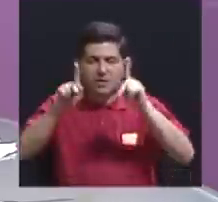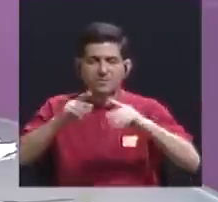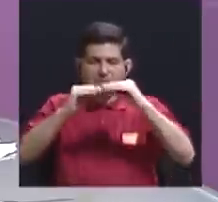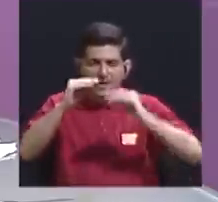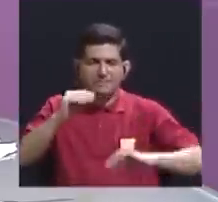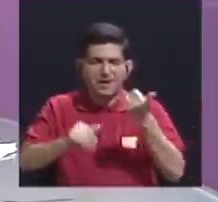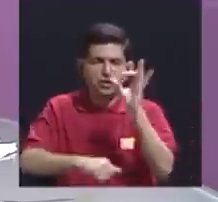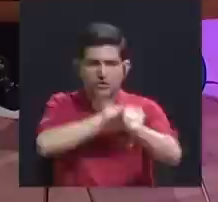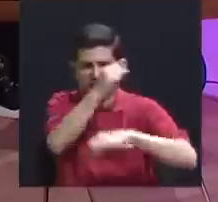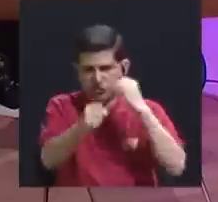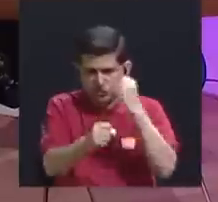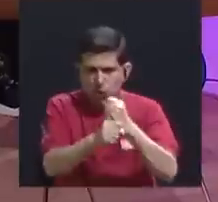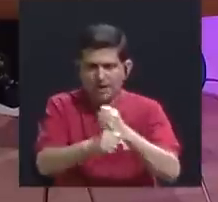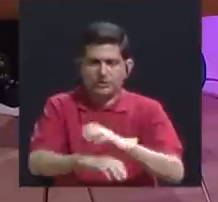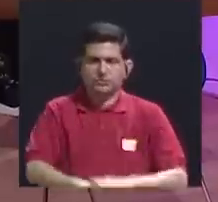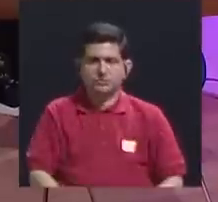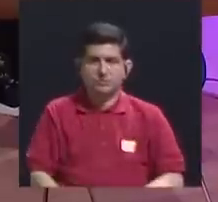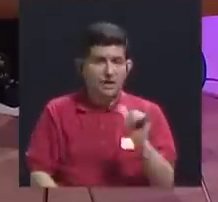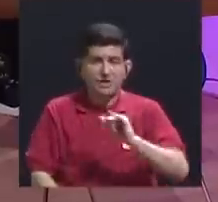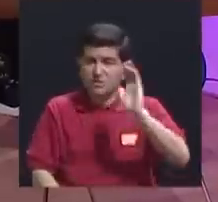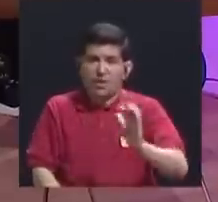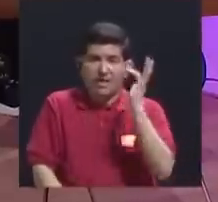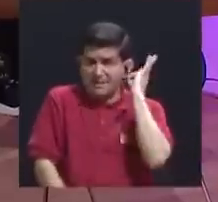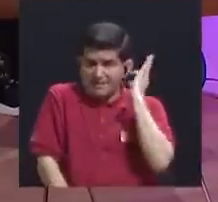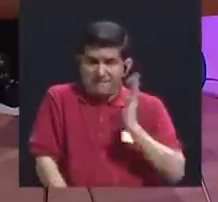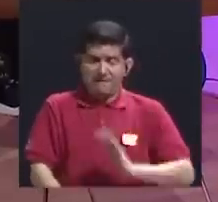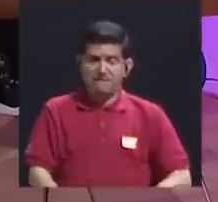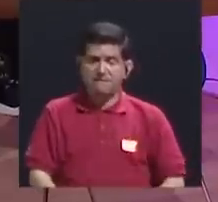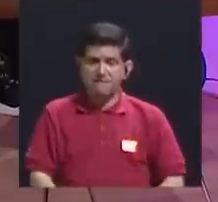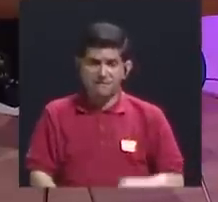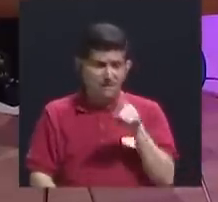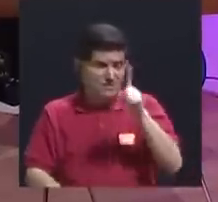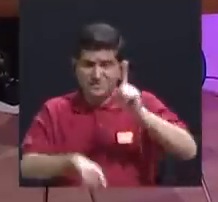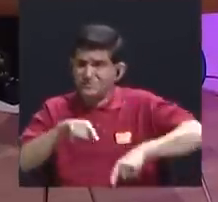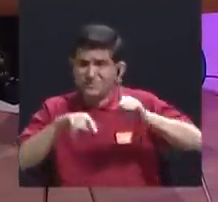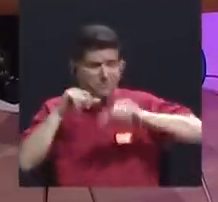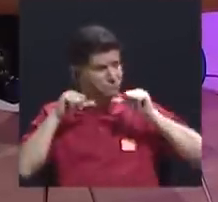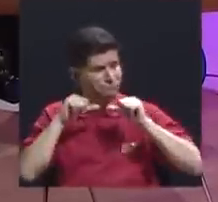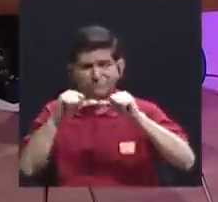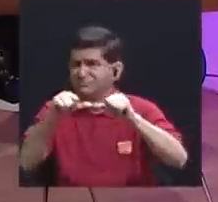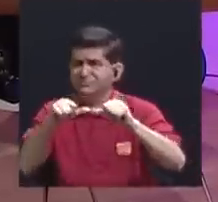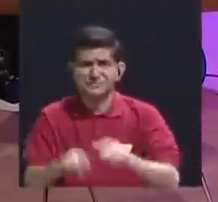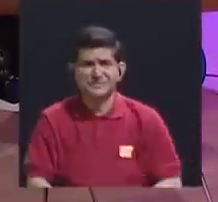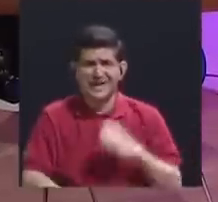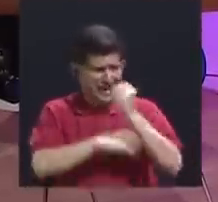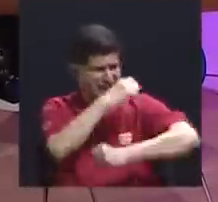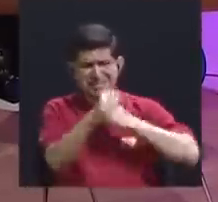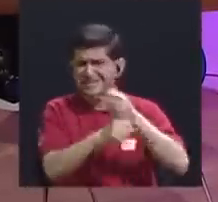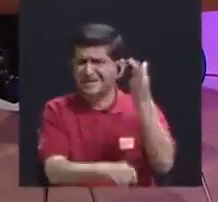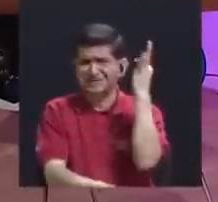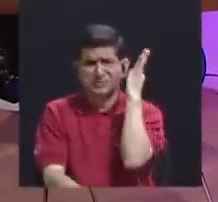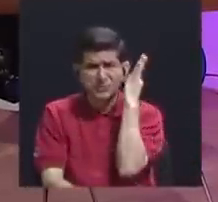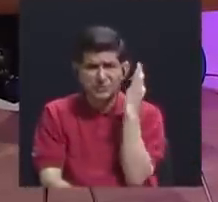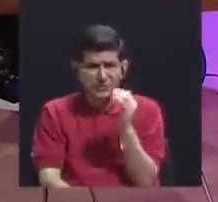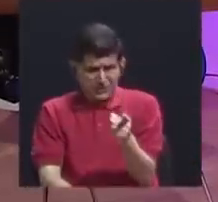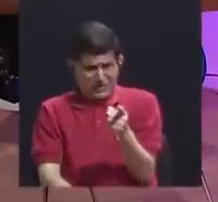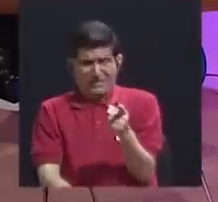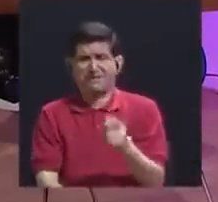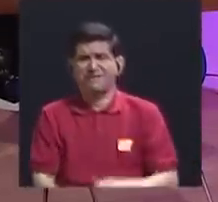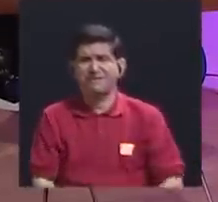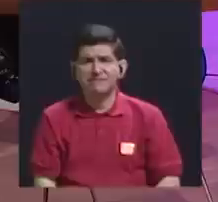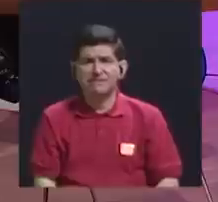18 años eso eso no puede ser es una edad en que las mujeres